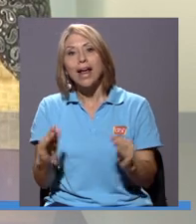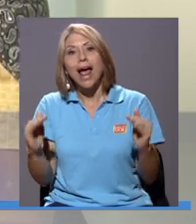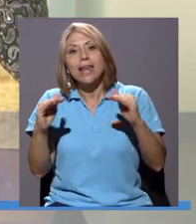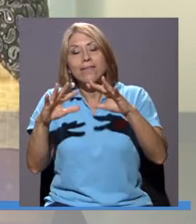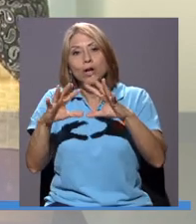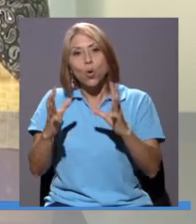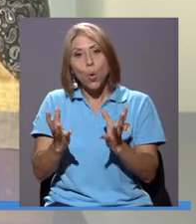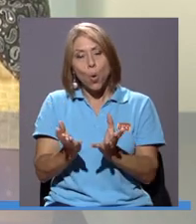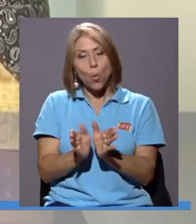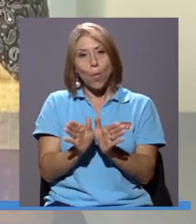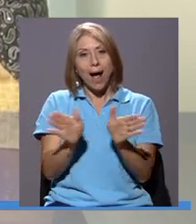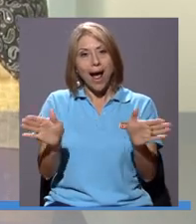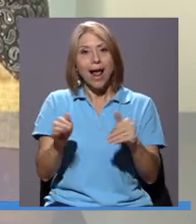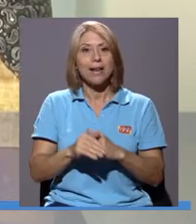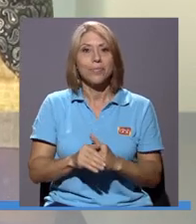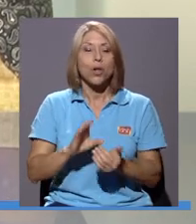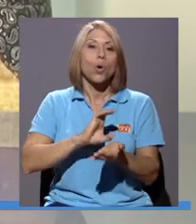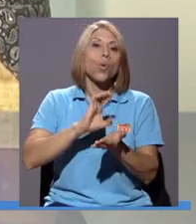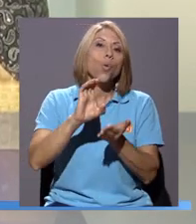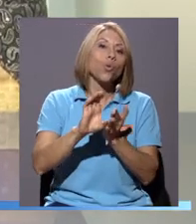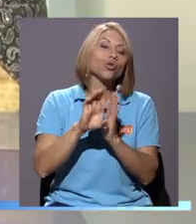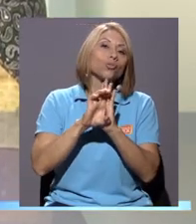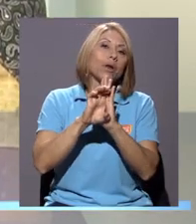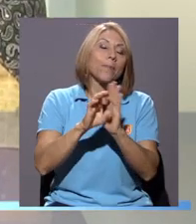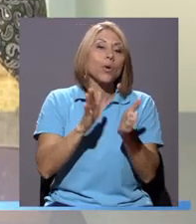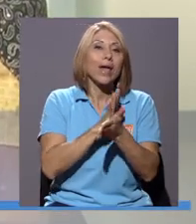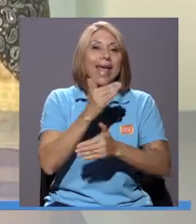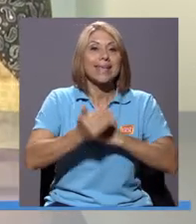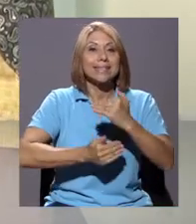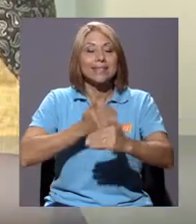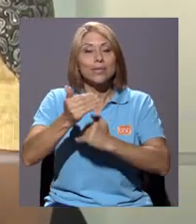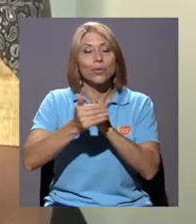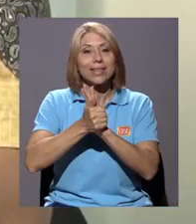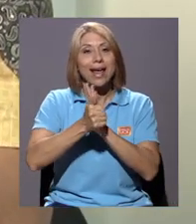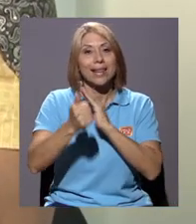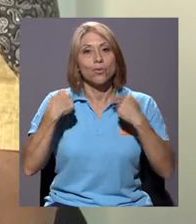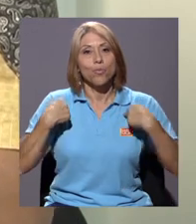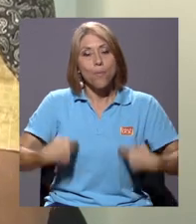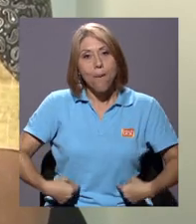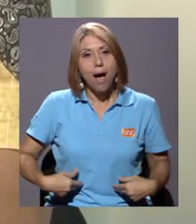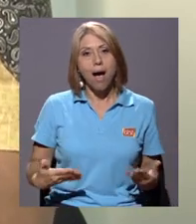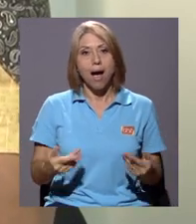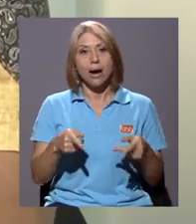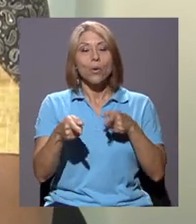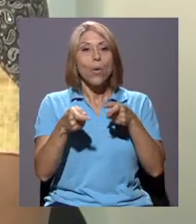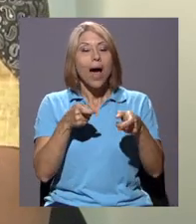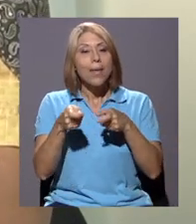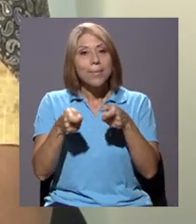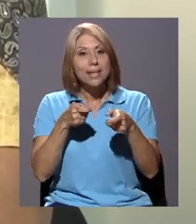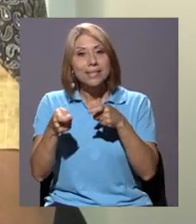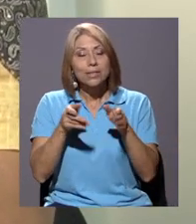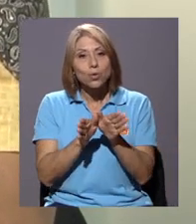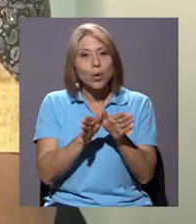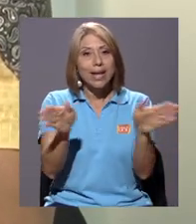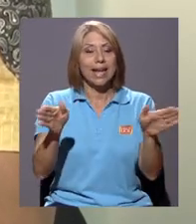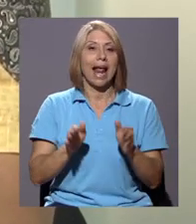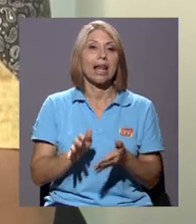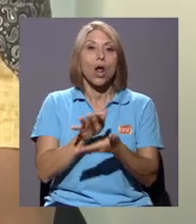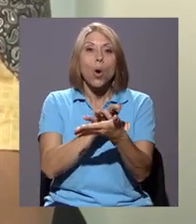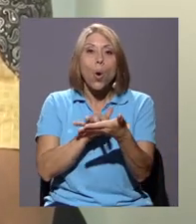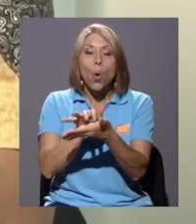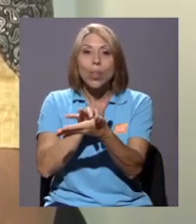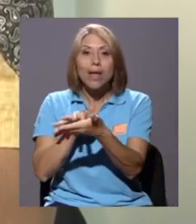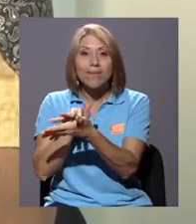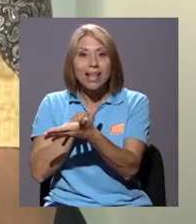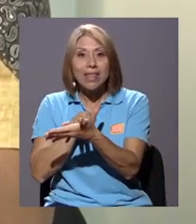como gestión del talento humano, también, bueno, administración general, contabilidad. Todos esos